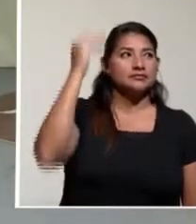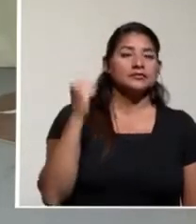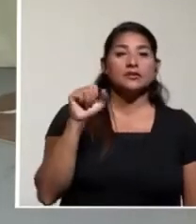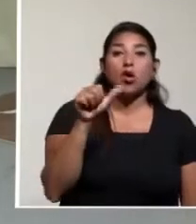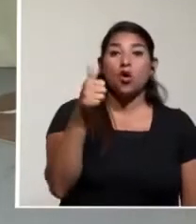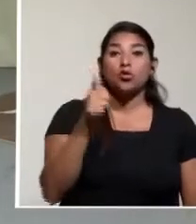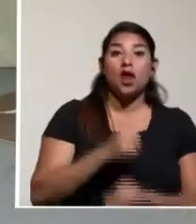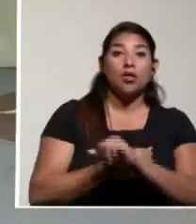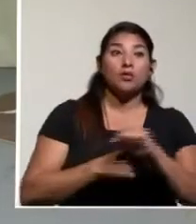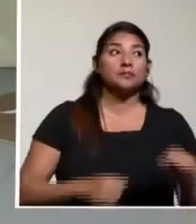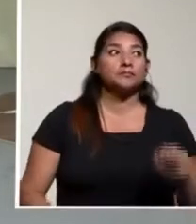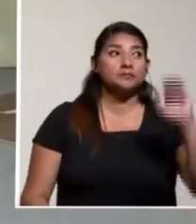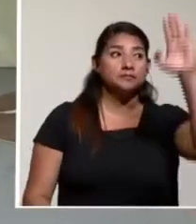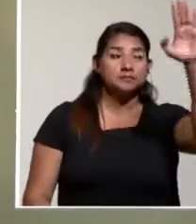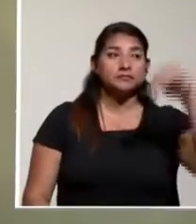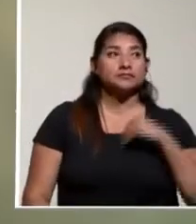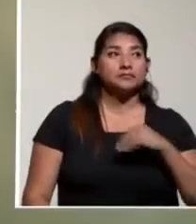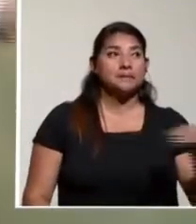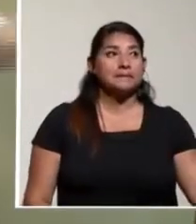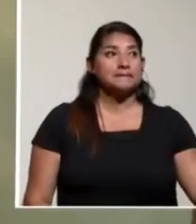Otro lado. De lado.